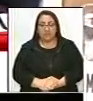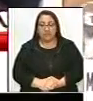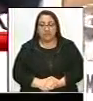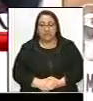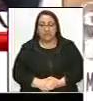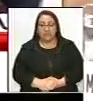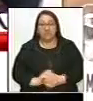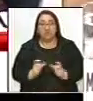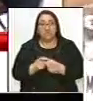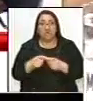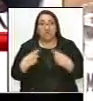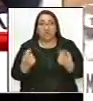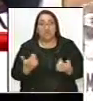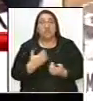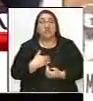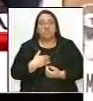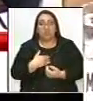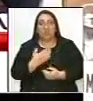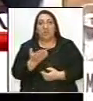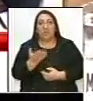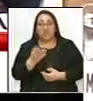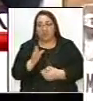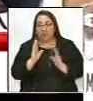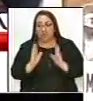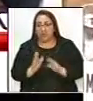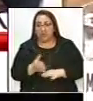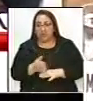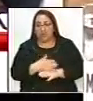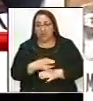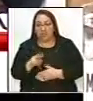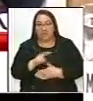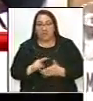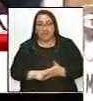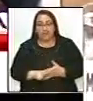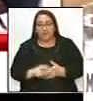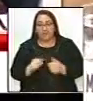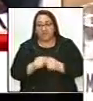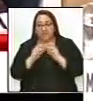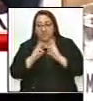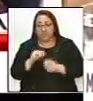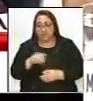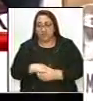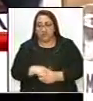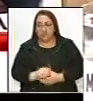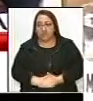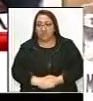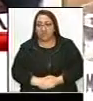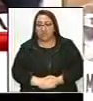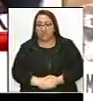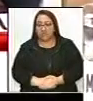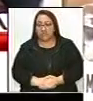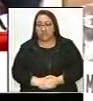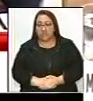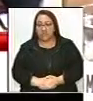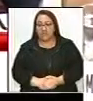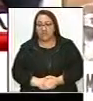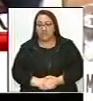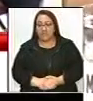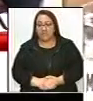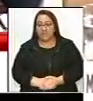Señores congresistas, yo les voy a pedir su atención antes de dar lectura del resultado de la votación. En este